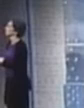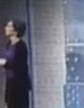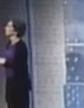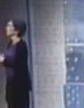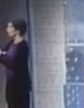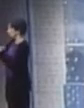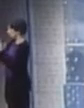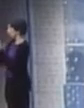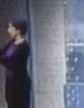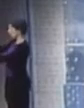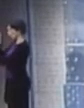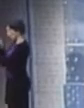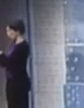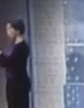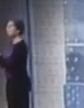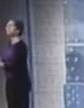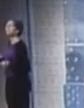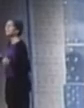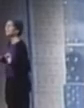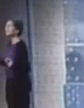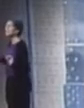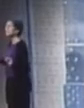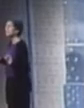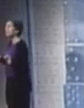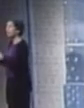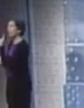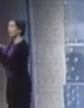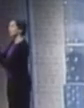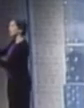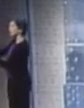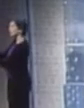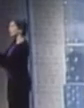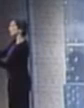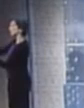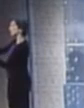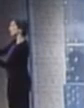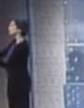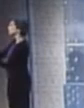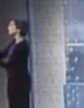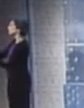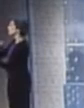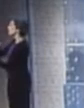La técnica de la pregunta. ¿Alguna otra? Para enseñar a leer y escribir.